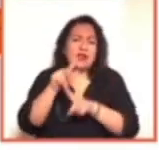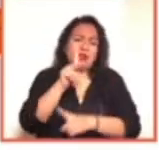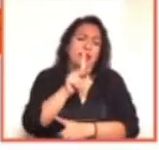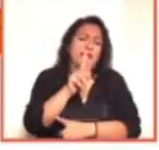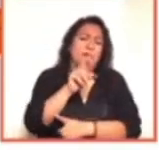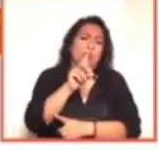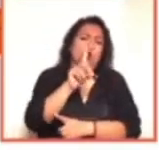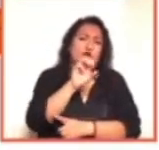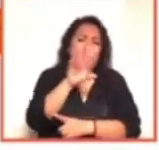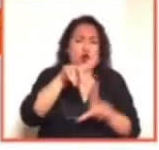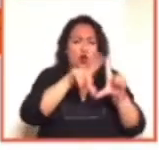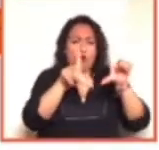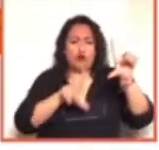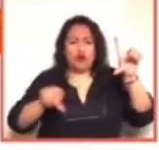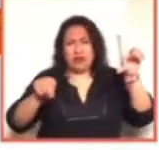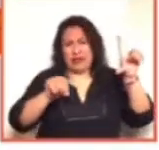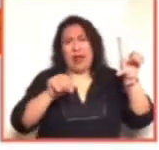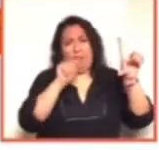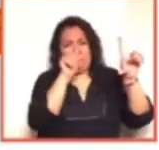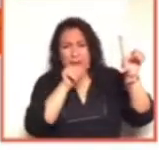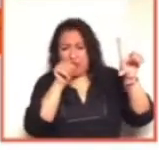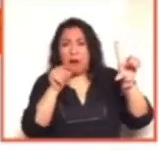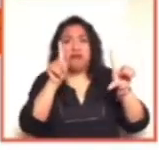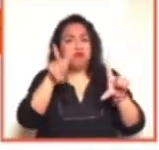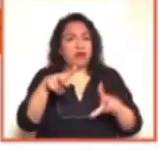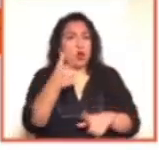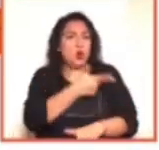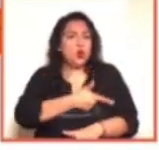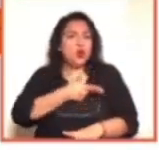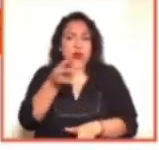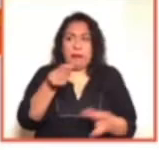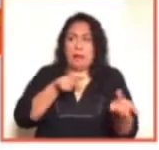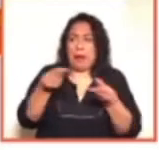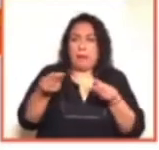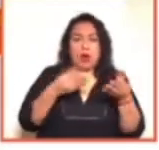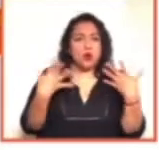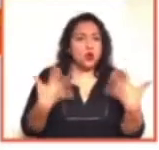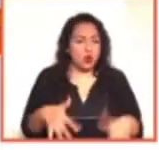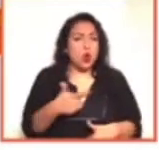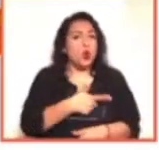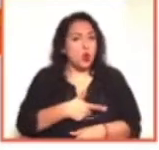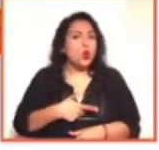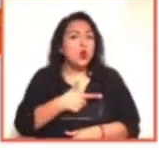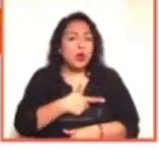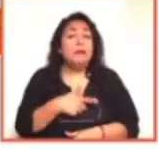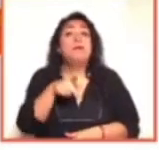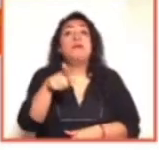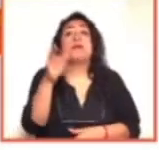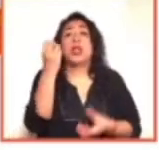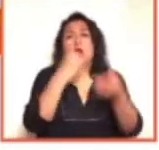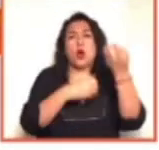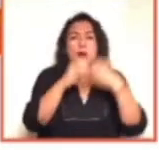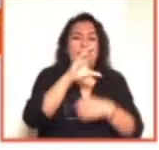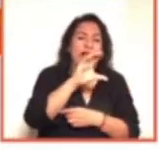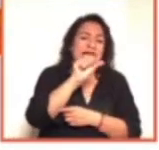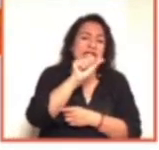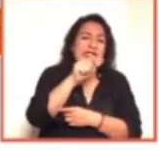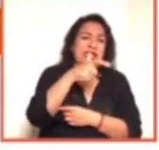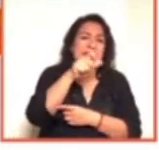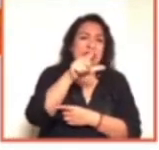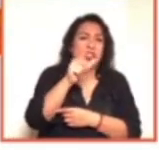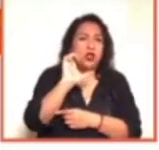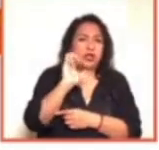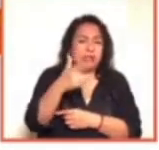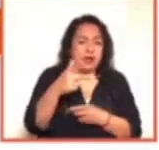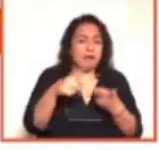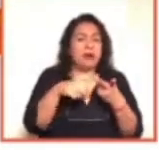país, lo cual nos dio muchísimo gusto de tener esta demanda. Las obras Casquito de Chiapas, Memorias del Hormiguero